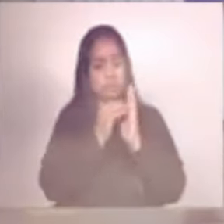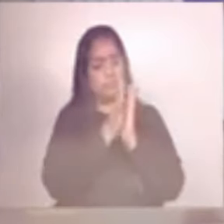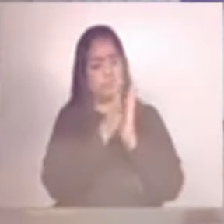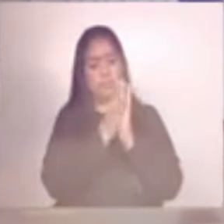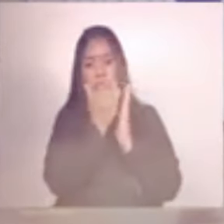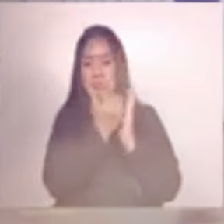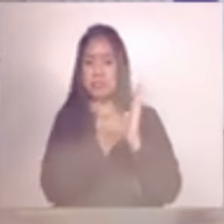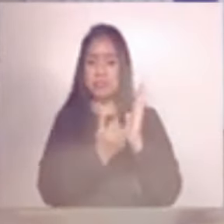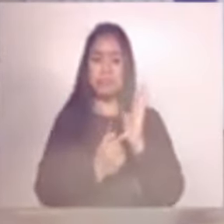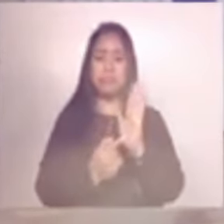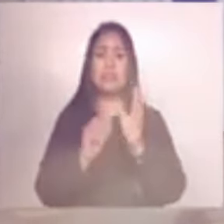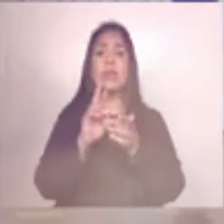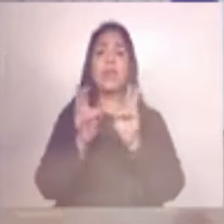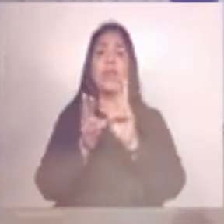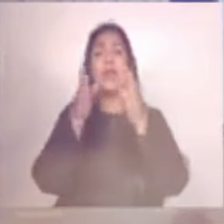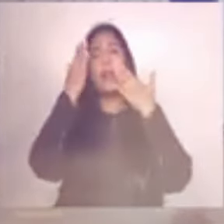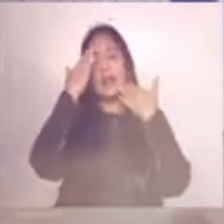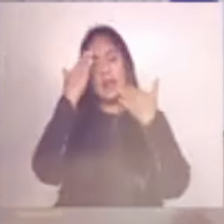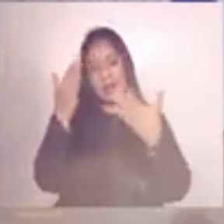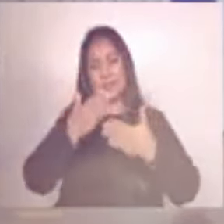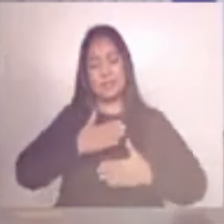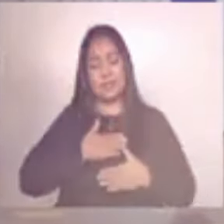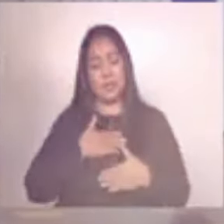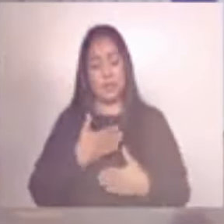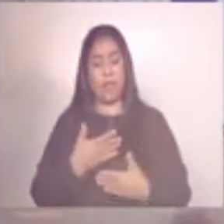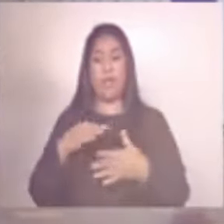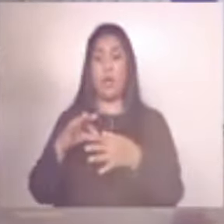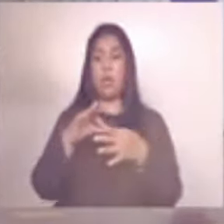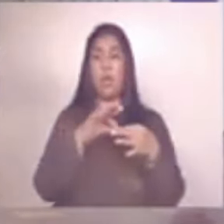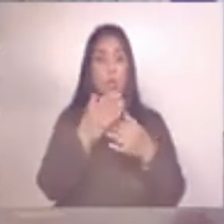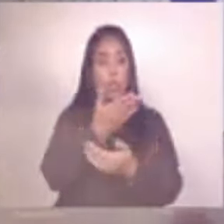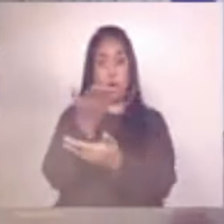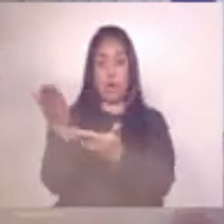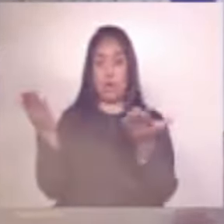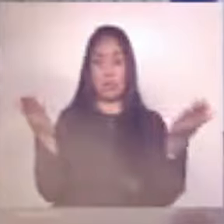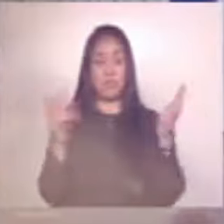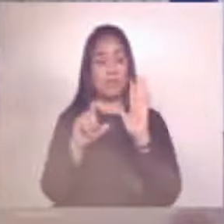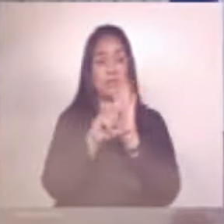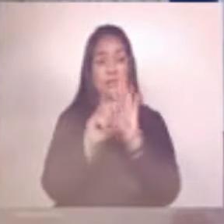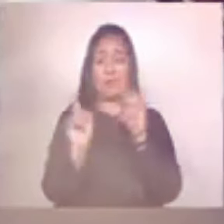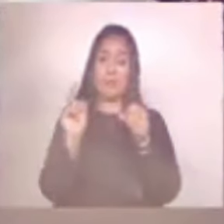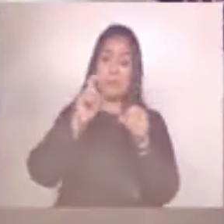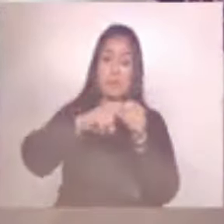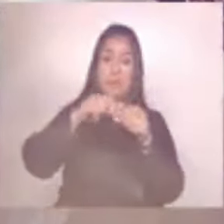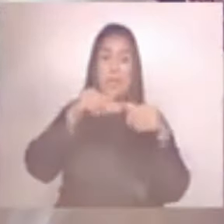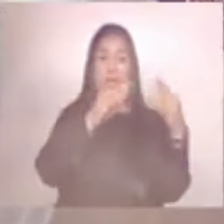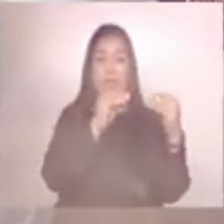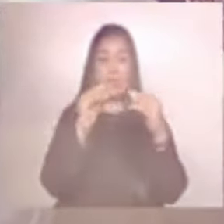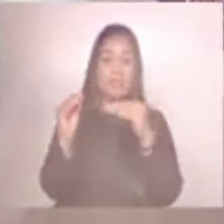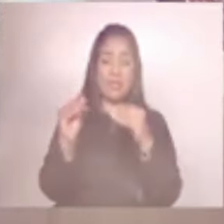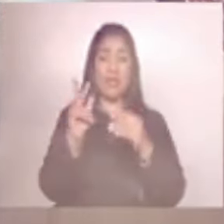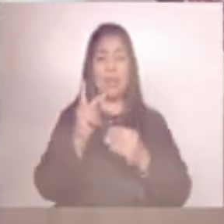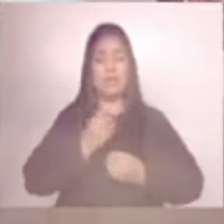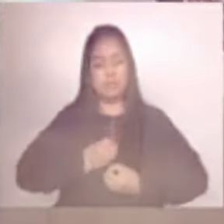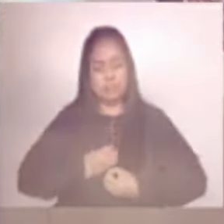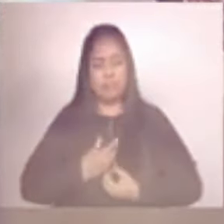reforma. Agradezco la confianza de las organizaciones civiles que han participado en el diálogo y expreso